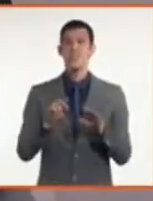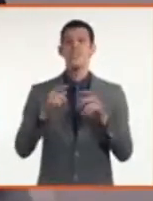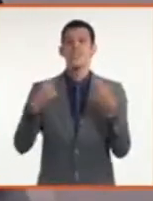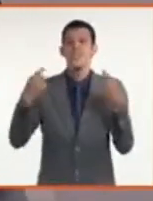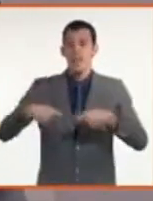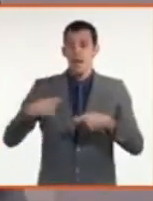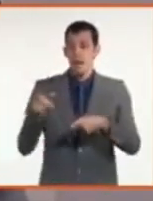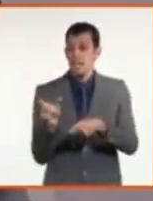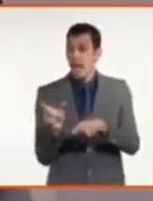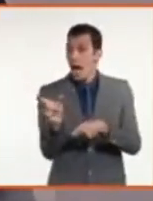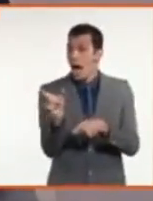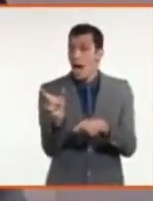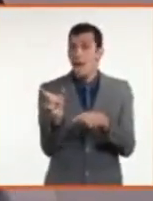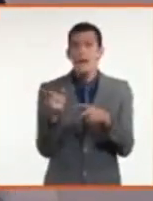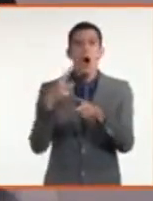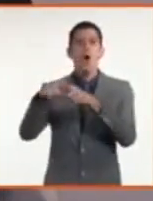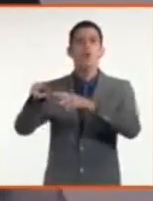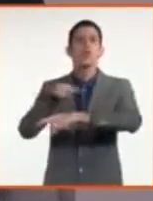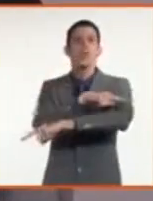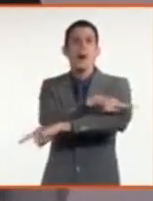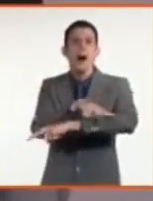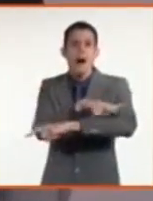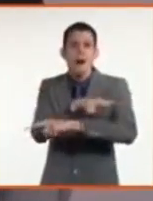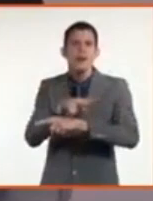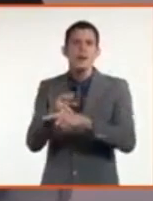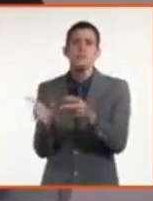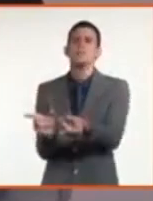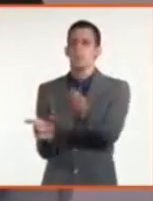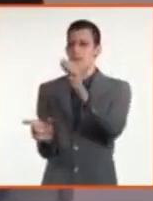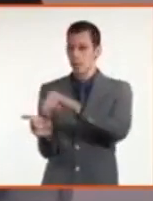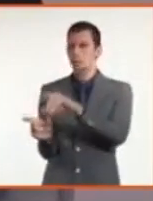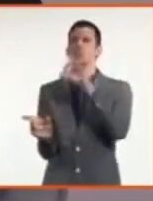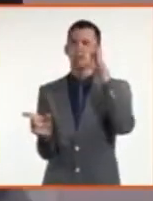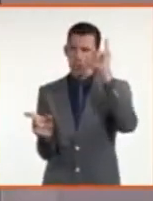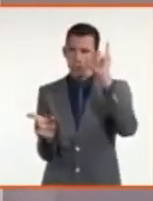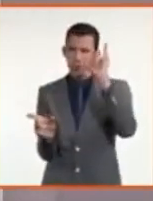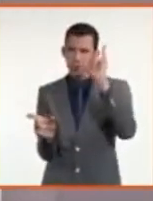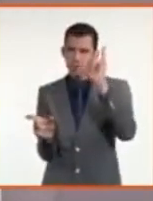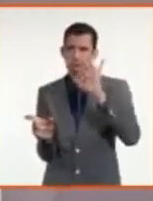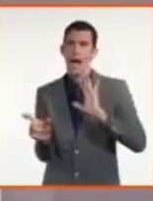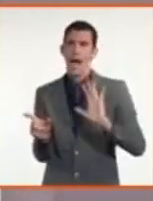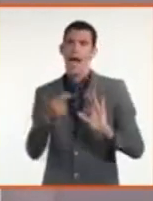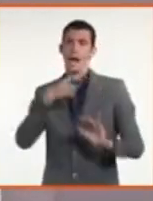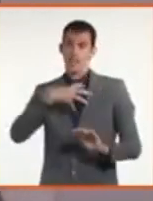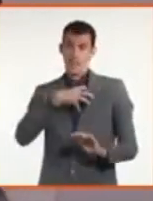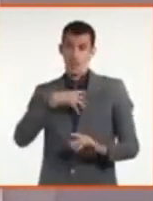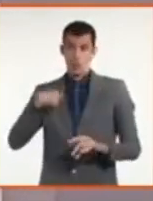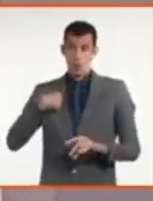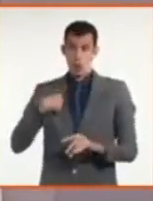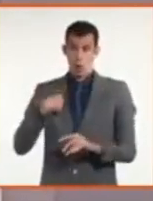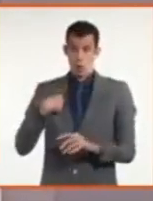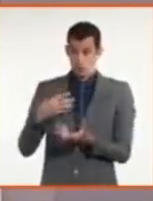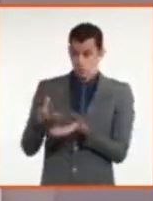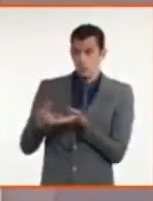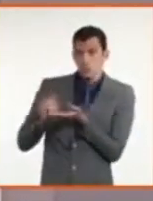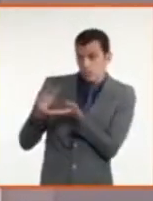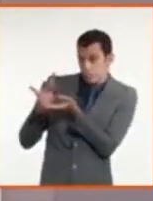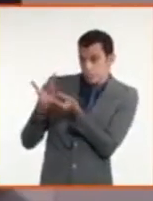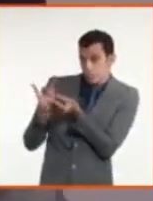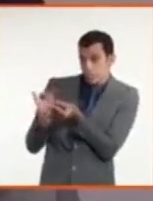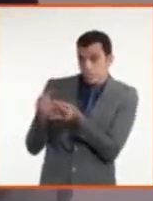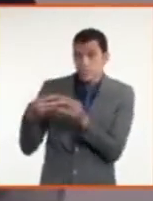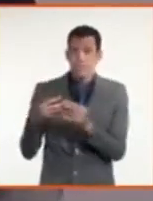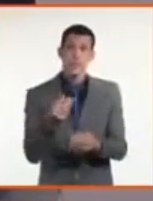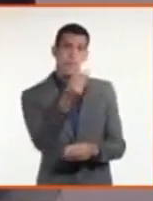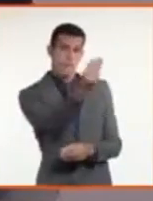diferentes el mercado cambiario porque nosotros compramos ese olor en efectivo si podemos vender es sobre el efectivo tiene para que si tienen mercado con ver una salida